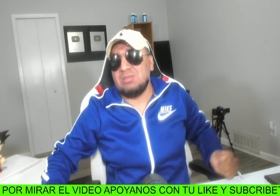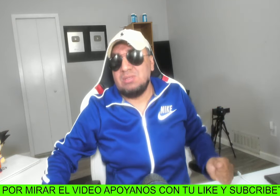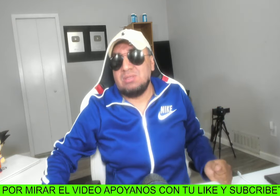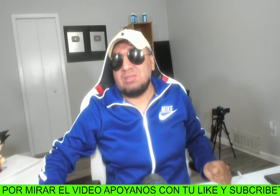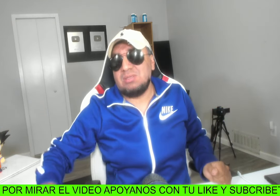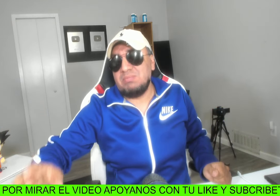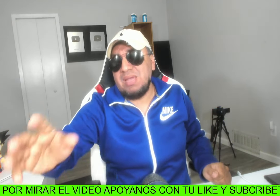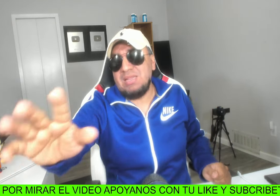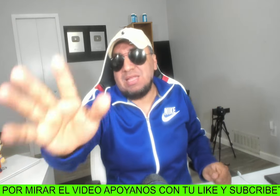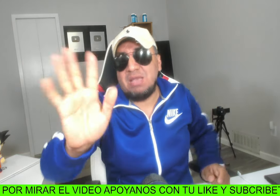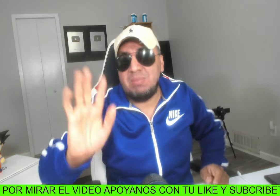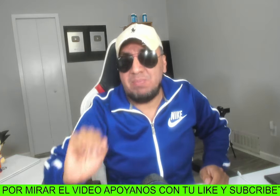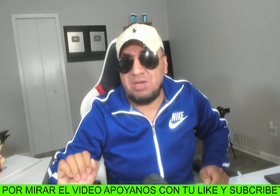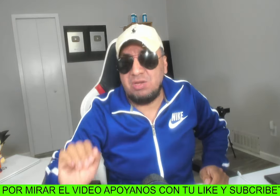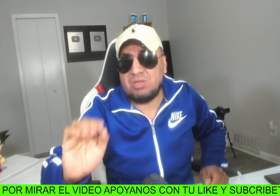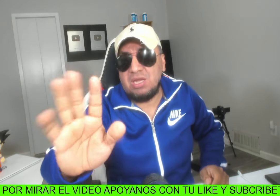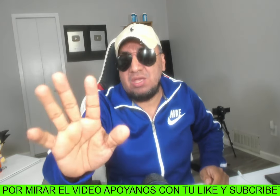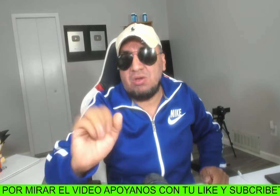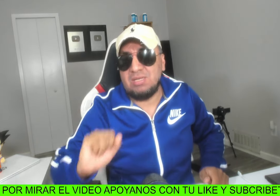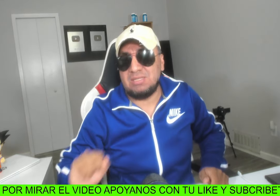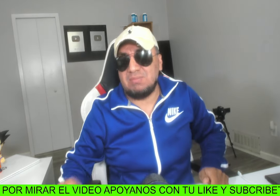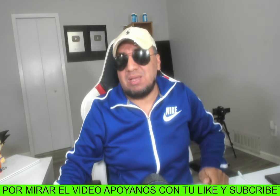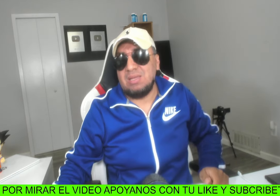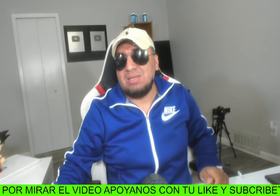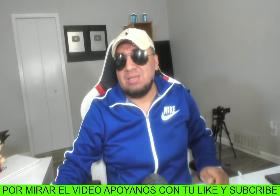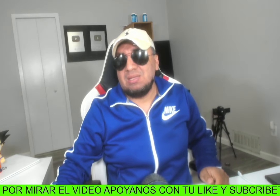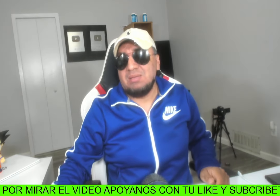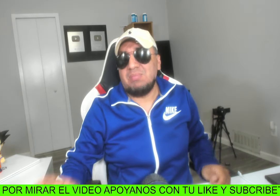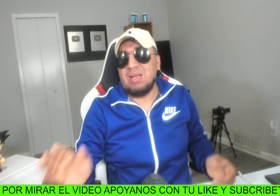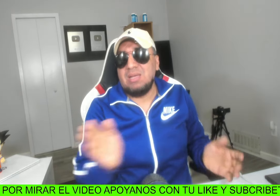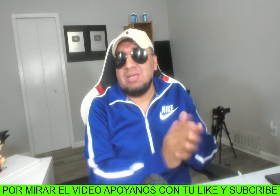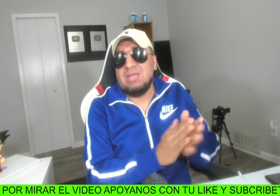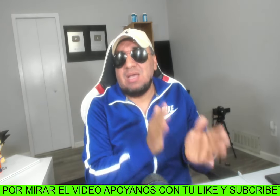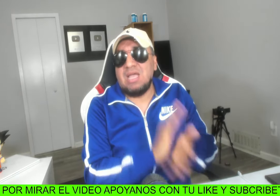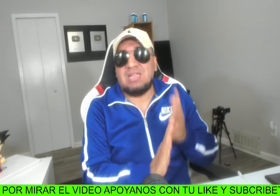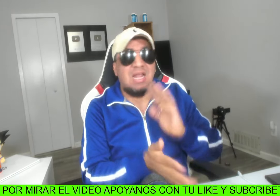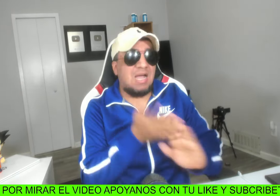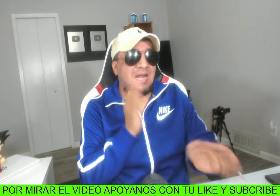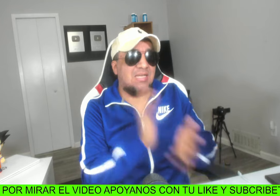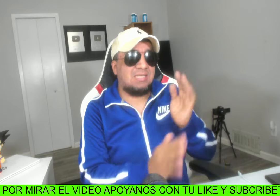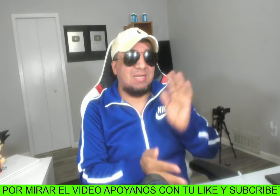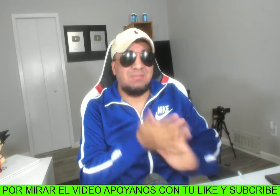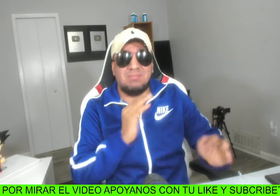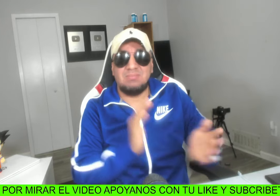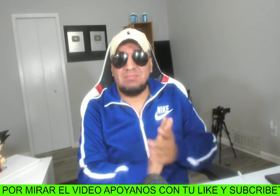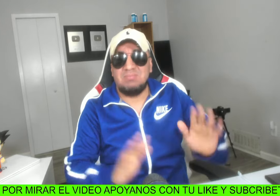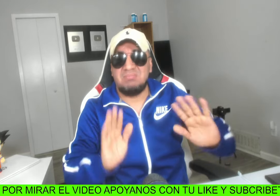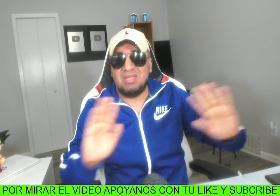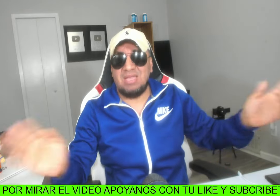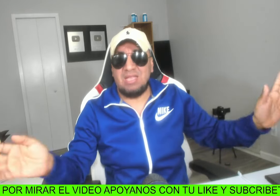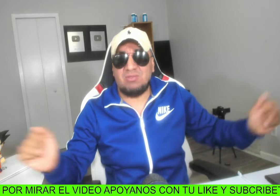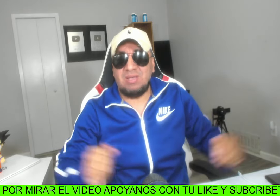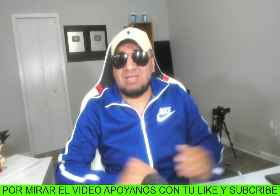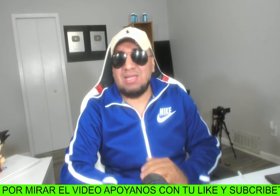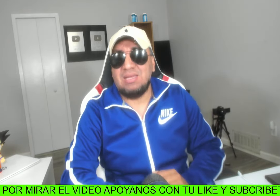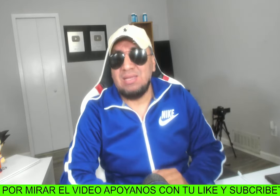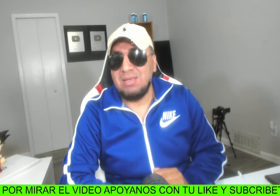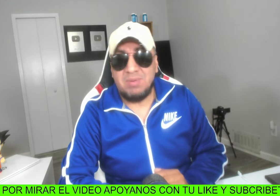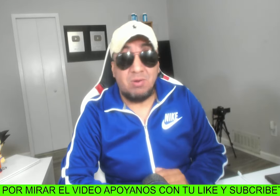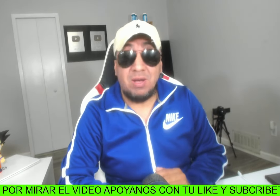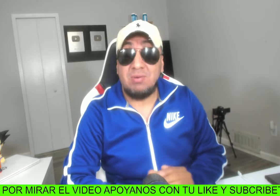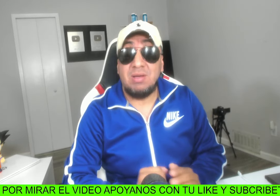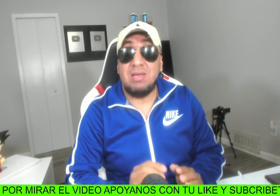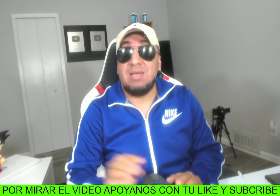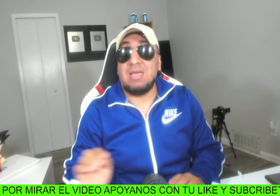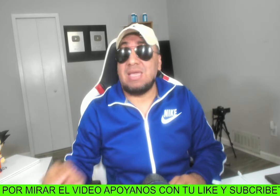¿Cuánto? 20, deme. Pues ni usted ni yo, dice. Va, va. Ahí está la ganancia. Esto es de...